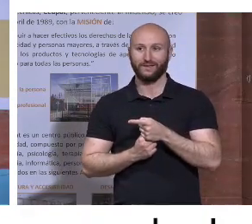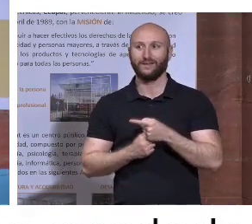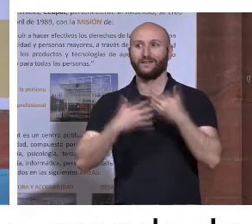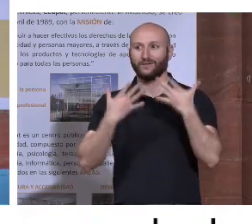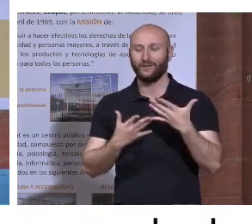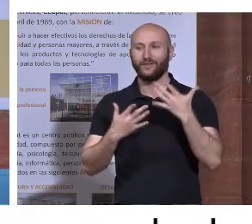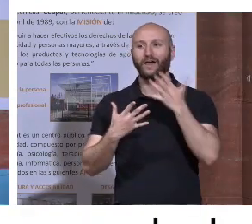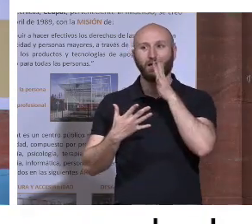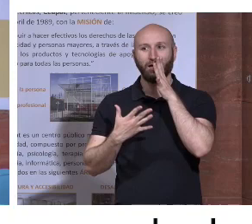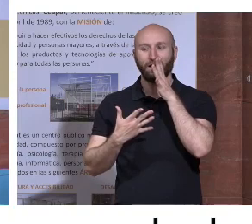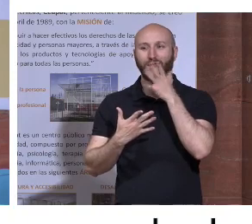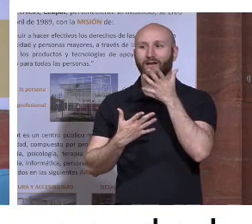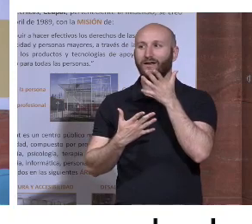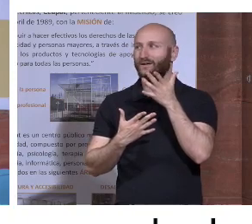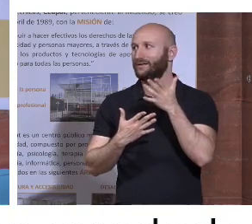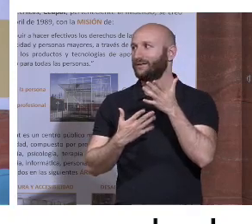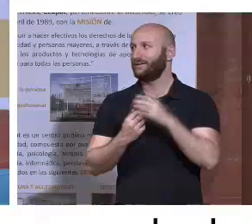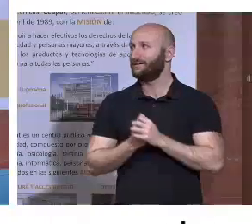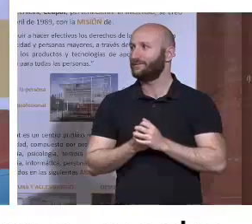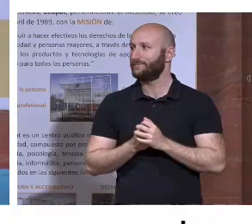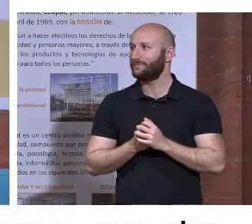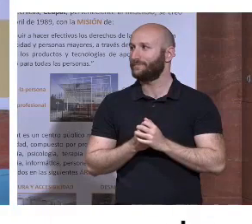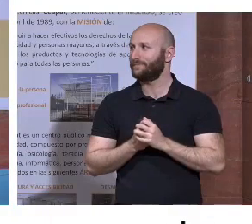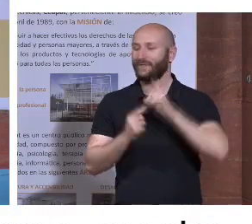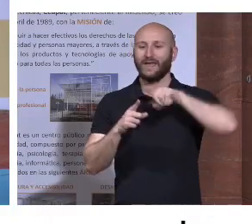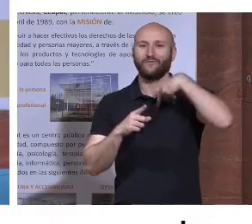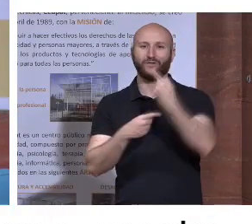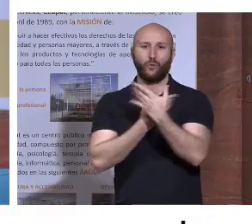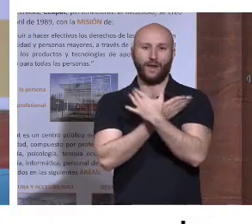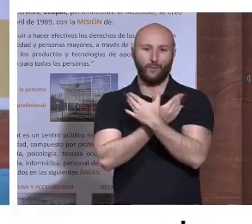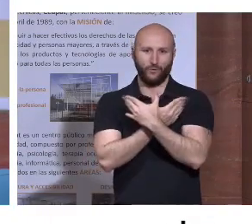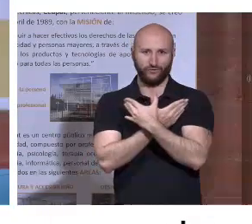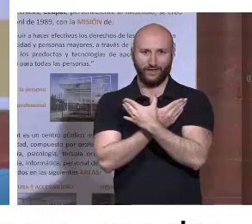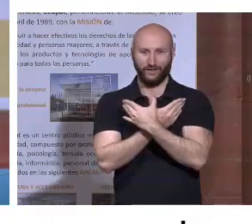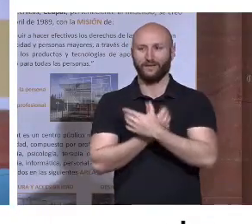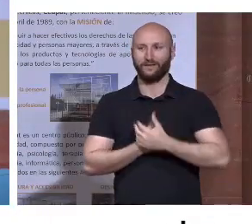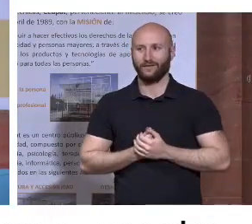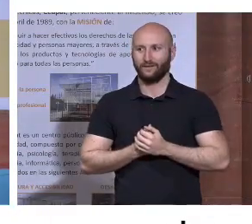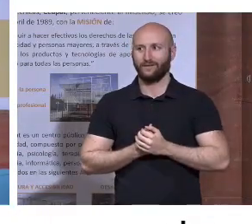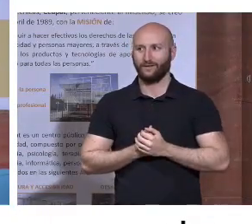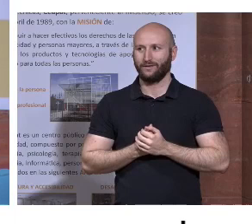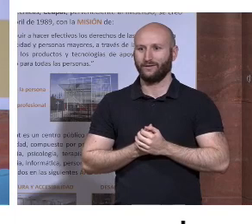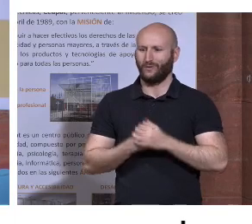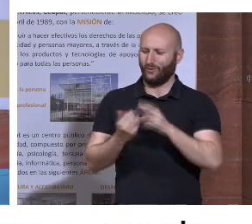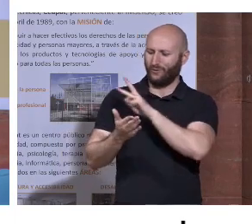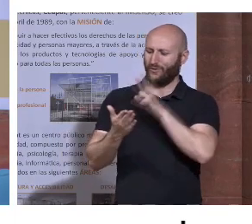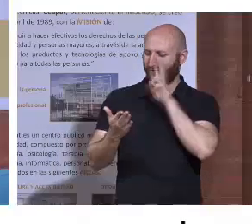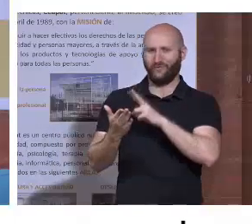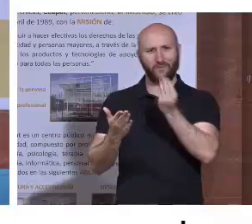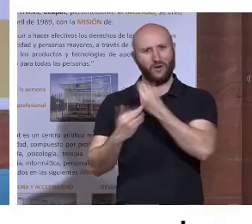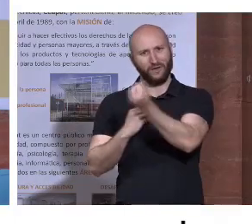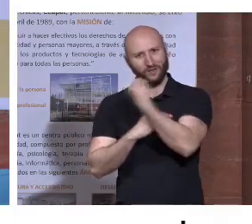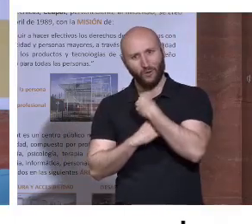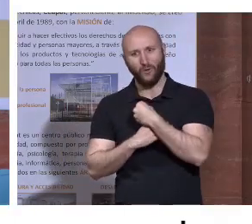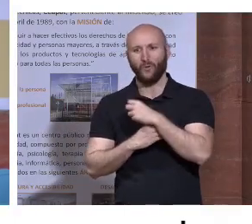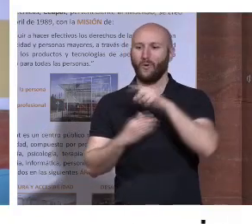efecto que pone el efecto mariposa? Mariposa. Eso, creo que no veo bien, tú ves mejor que yo. El efecto mariposa.